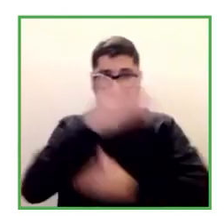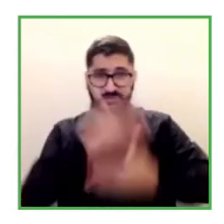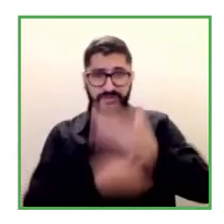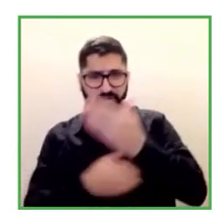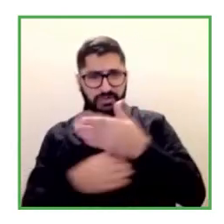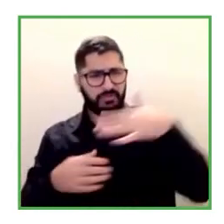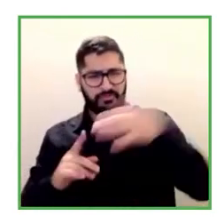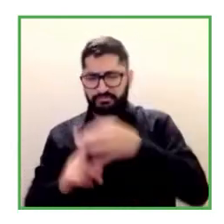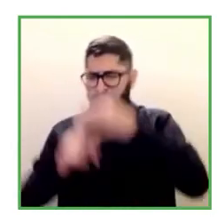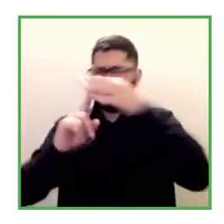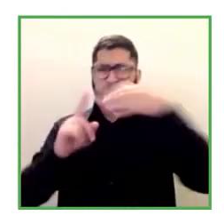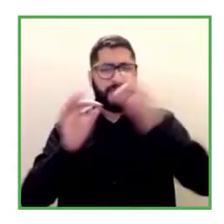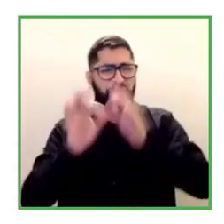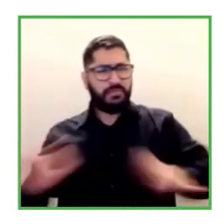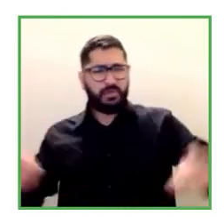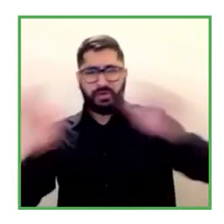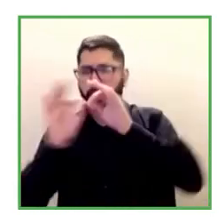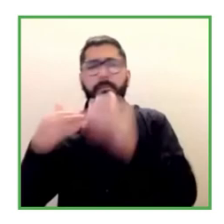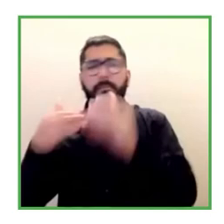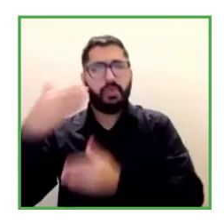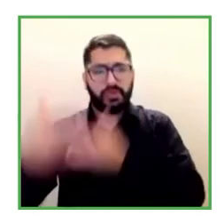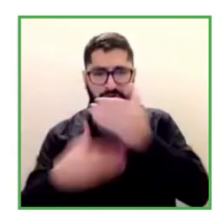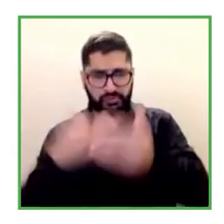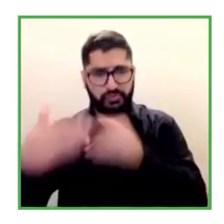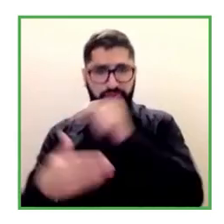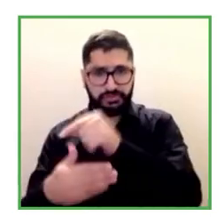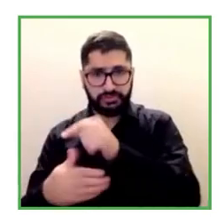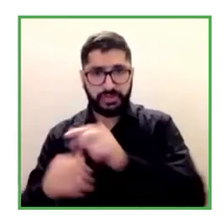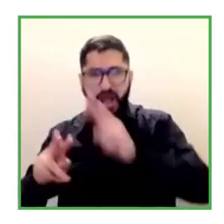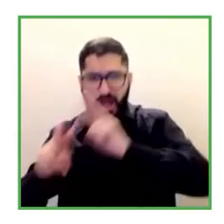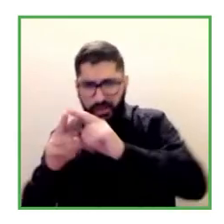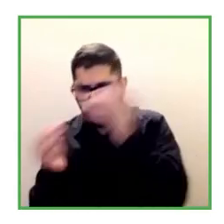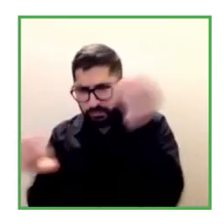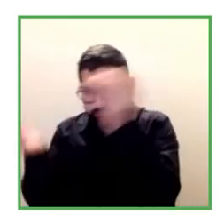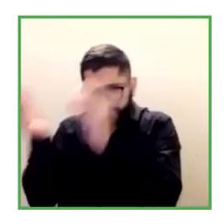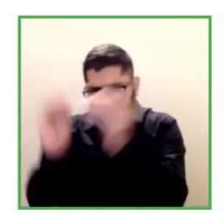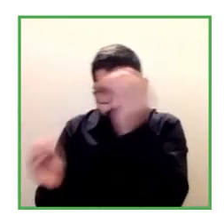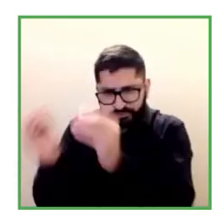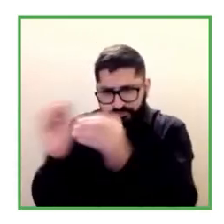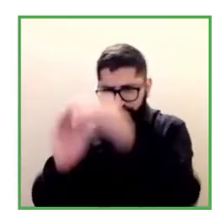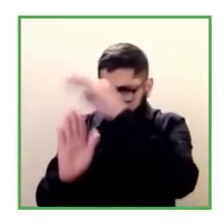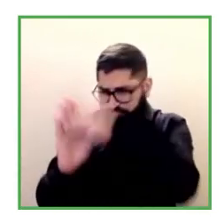con los cuales hay que hacer el diseño